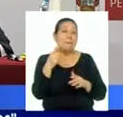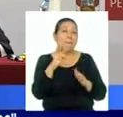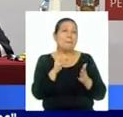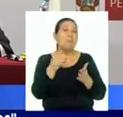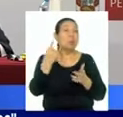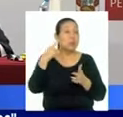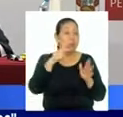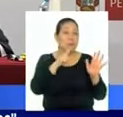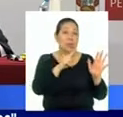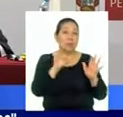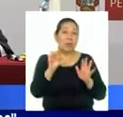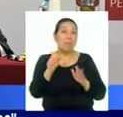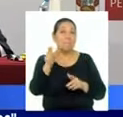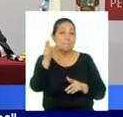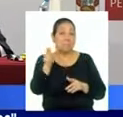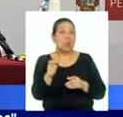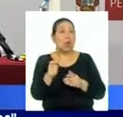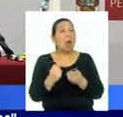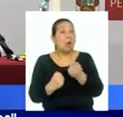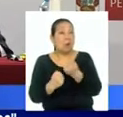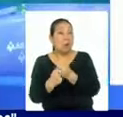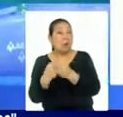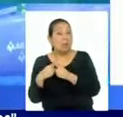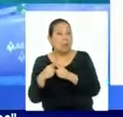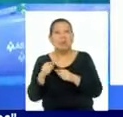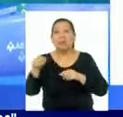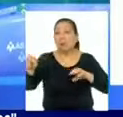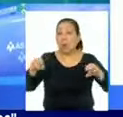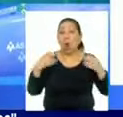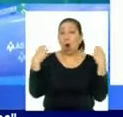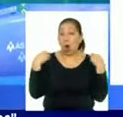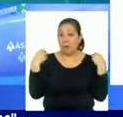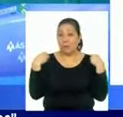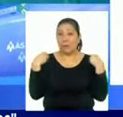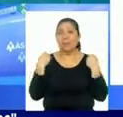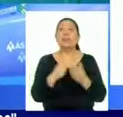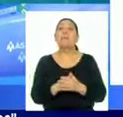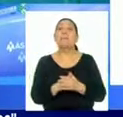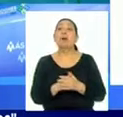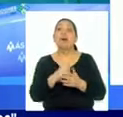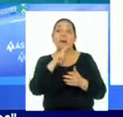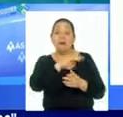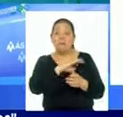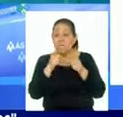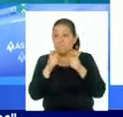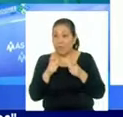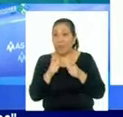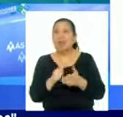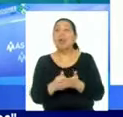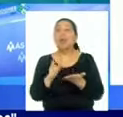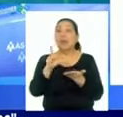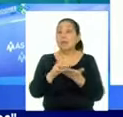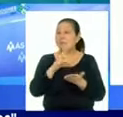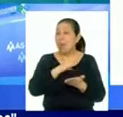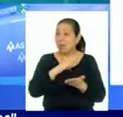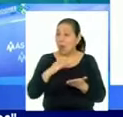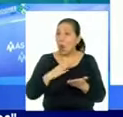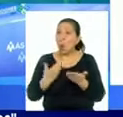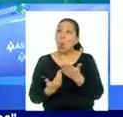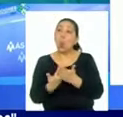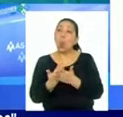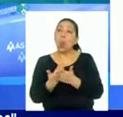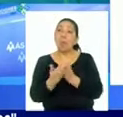Más de 1.700.000 usuarios fueron atendidos por diversos canales. 52 operativos de fiscalización migratoria en Lima y Callao. Una nueva